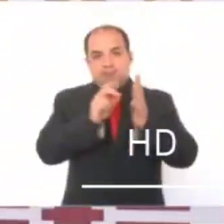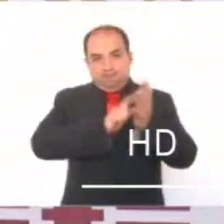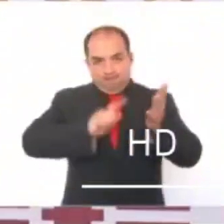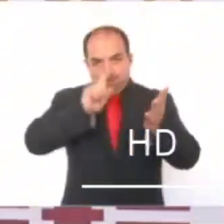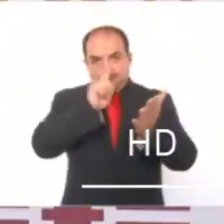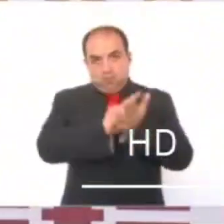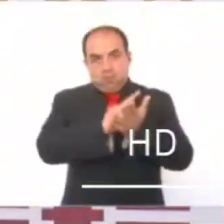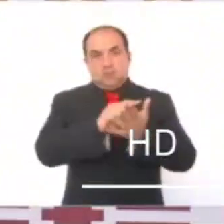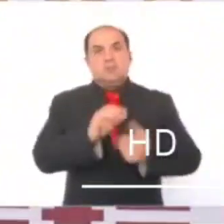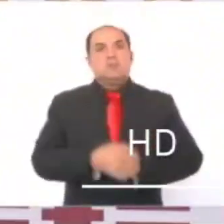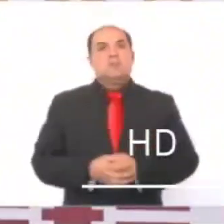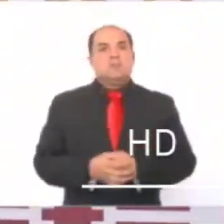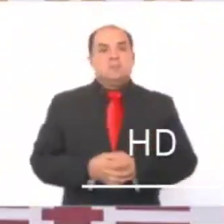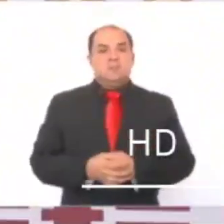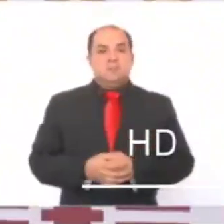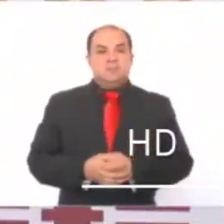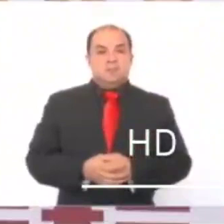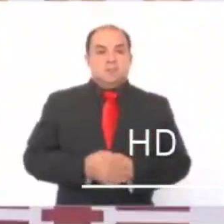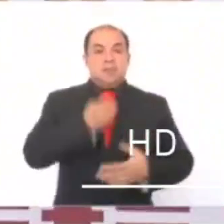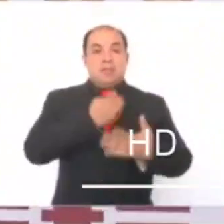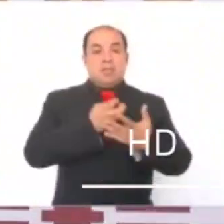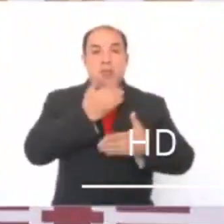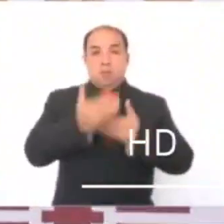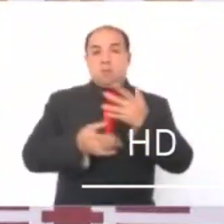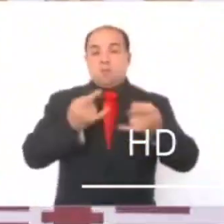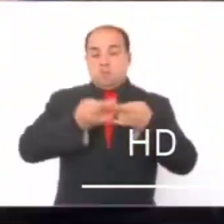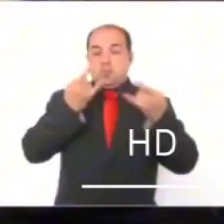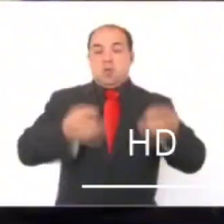que sin duda pues es un hecho histórico.